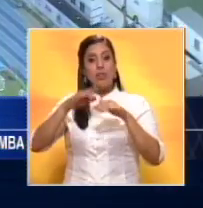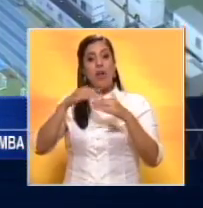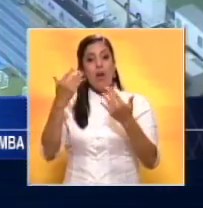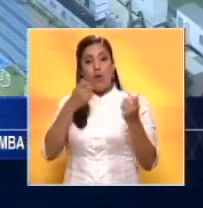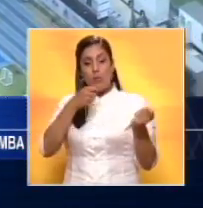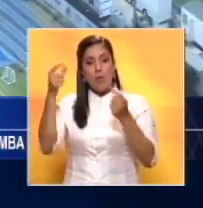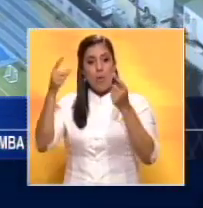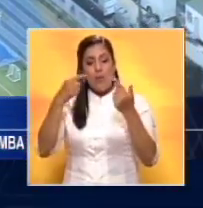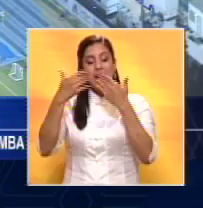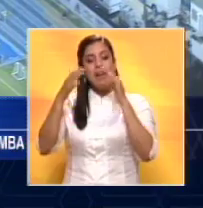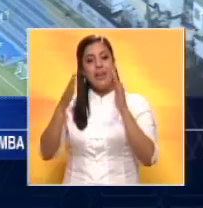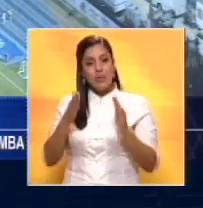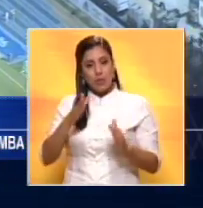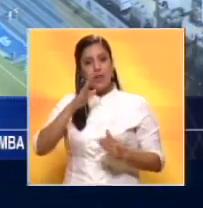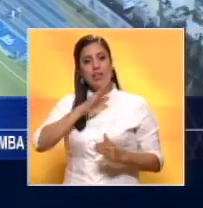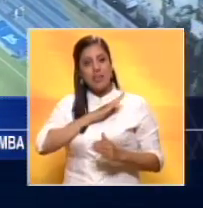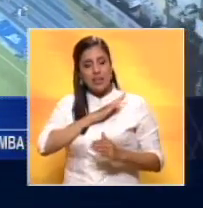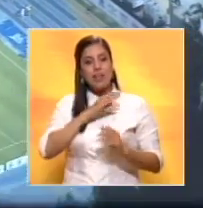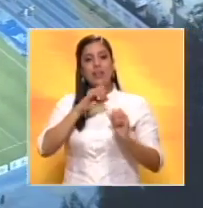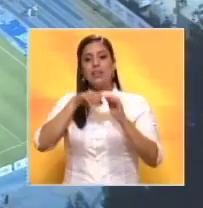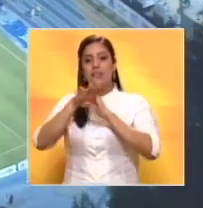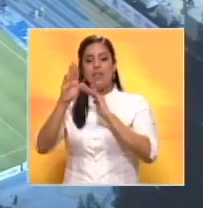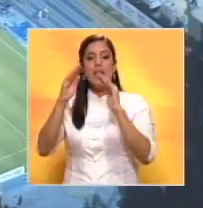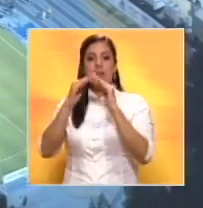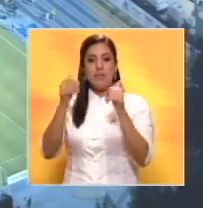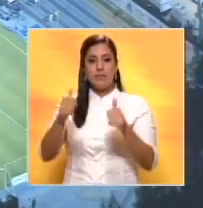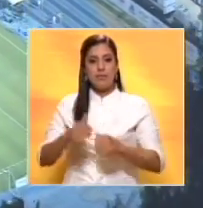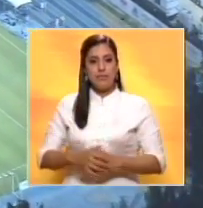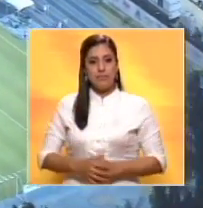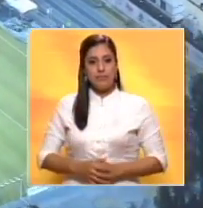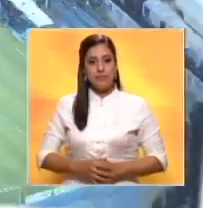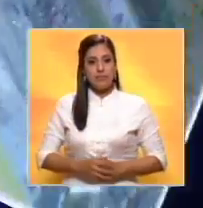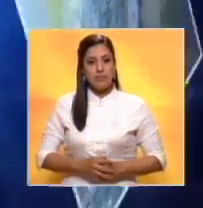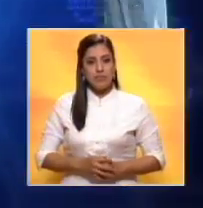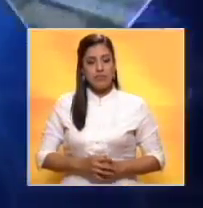las evacuaciones, varios estudiantes pudieron regresar a sus residencias.